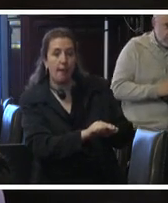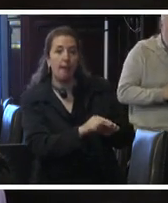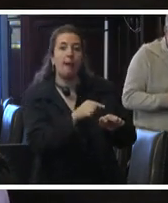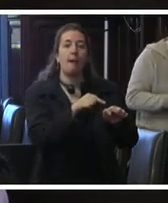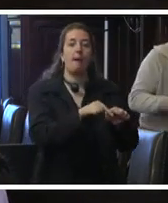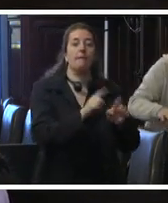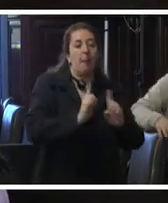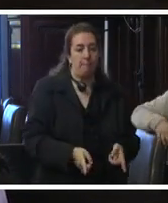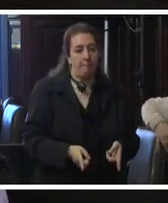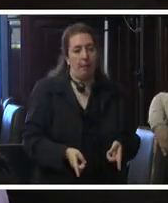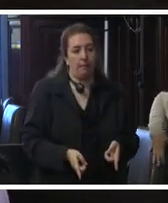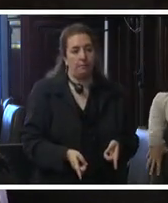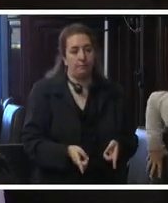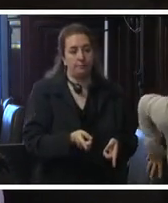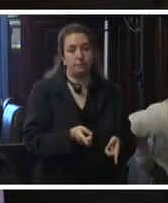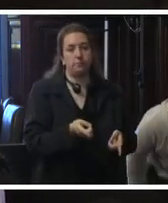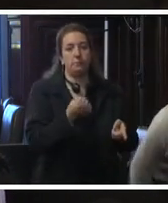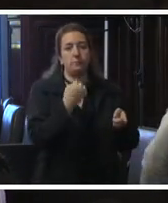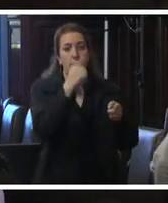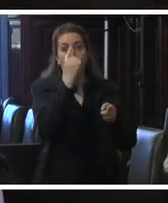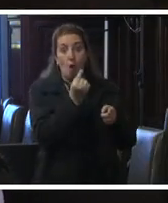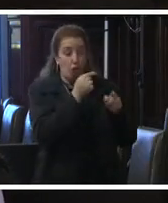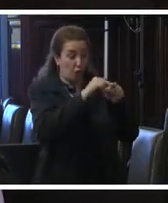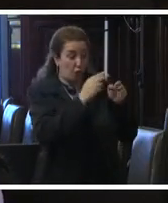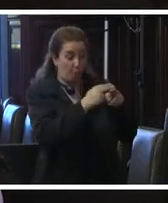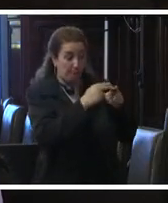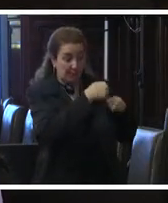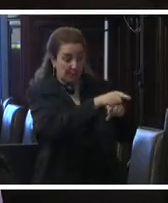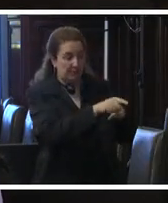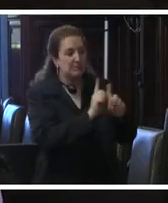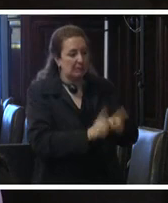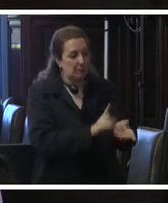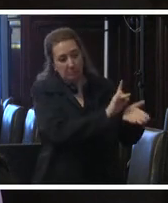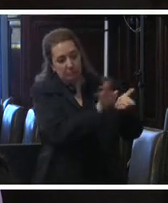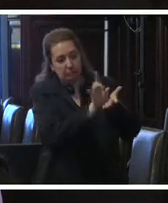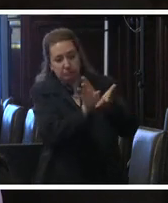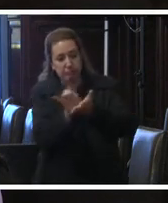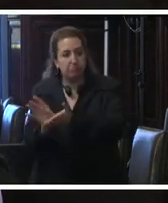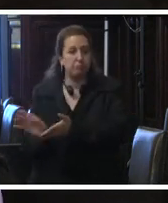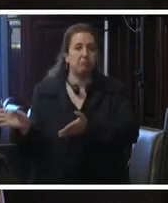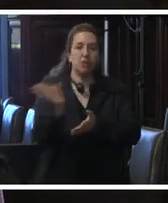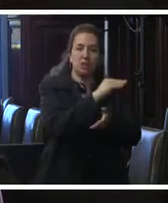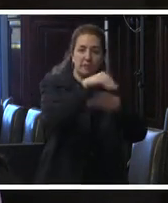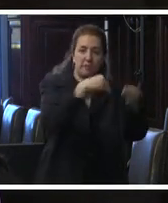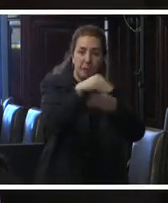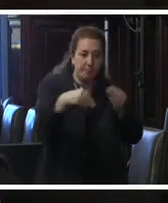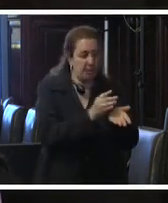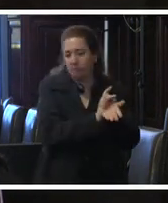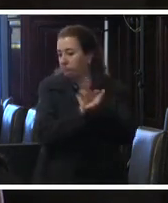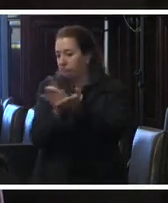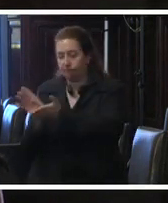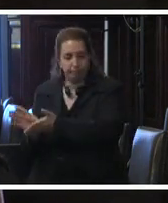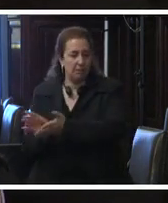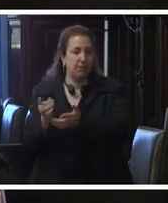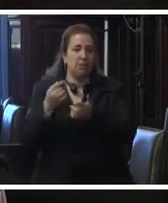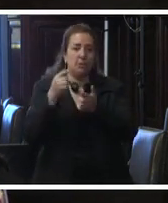Tundaimi, también está desalojado la gente, no tienen dónde vivir, no tienen alimentación